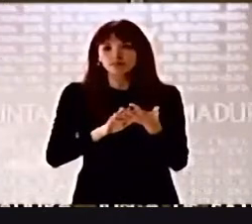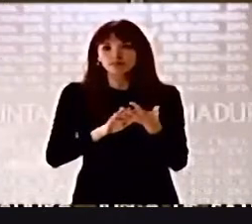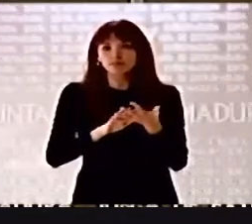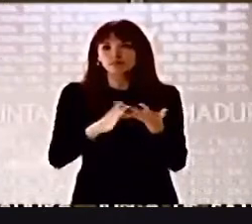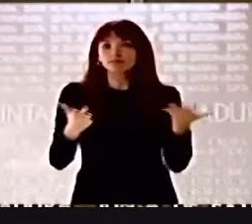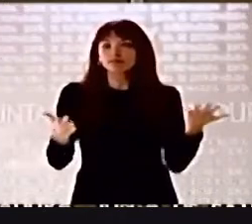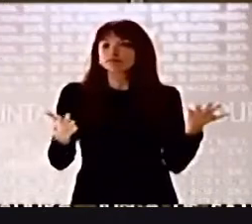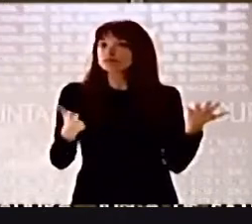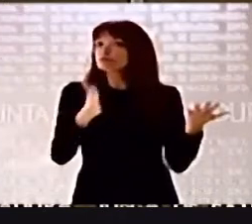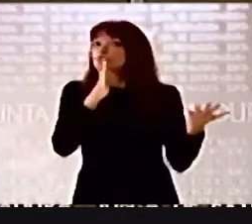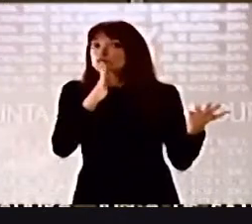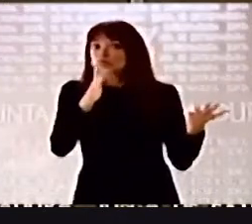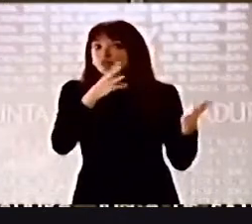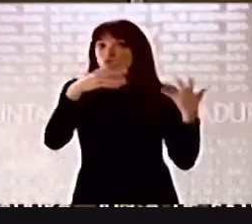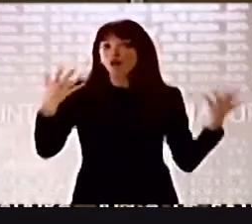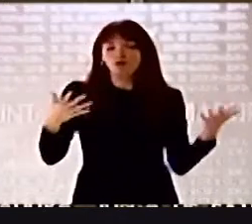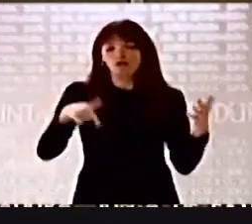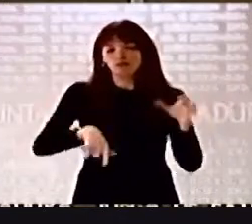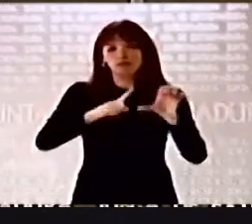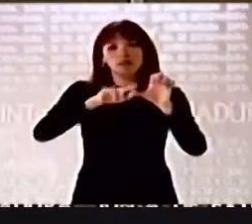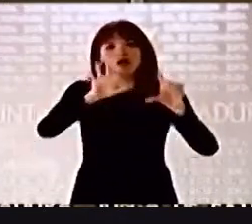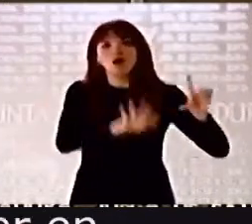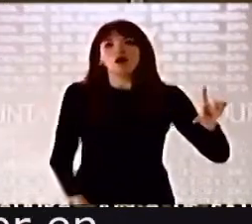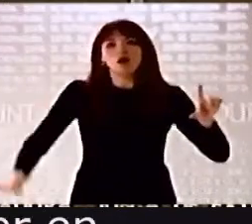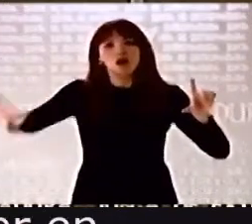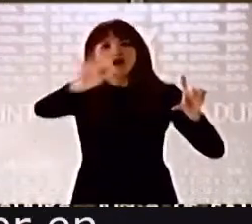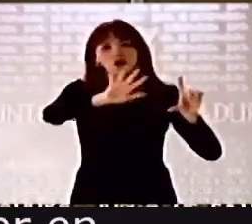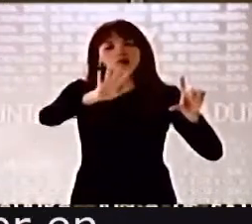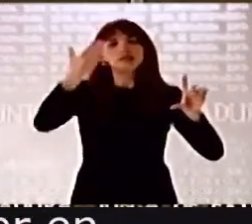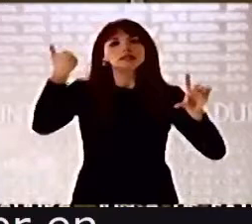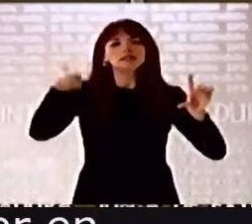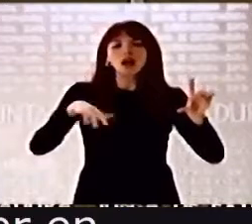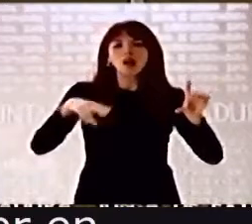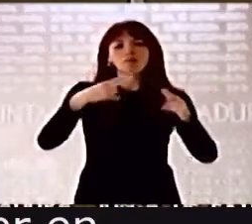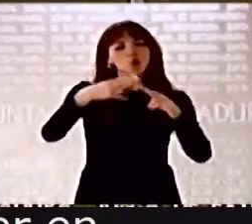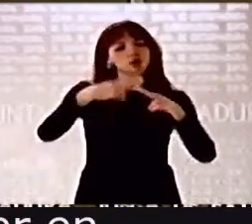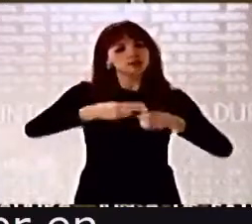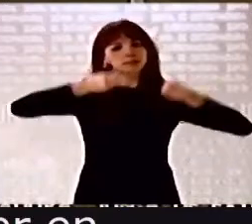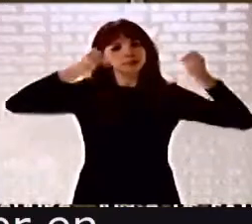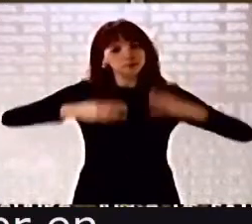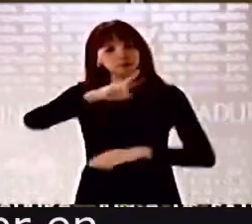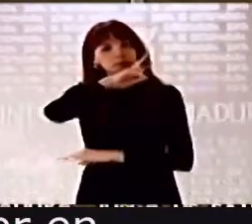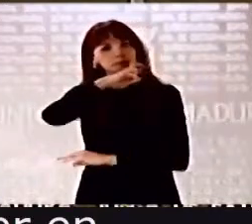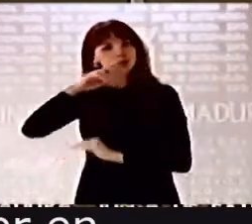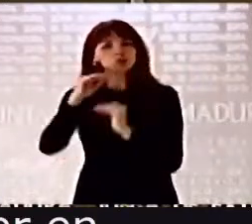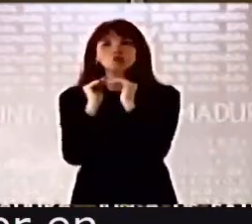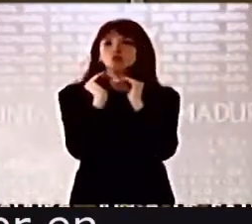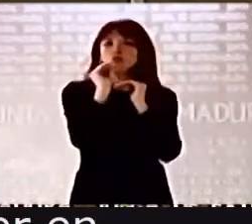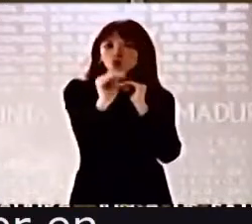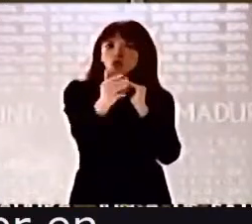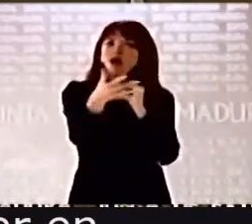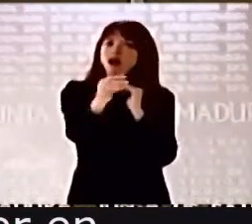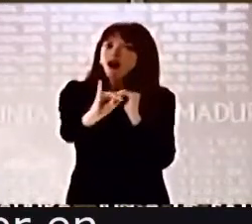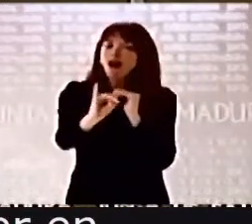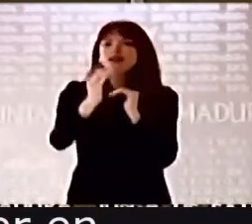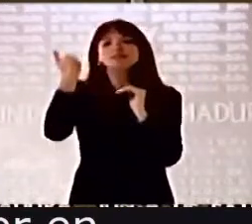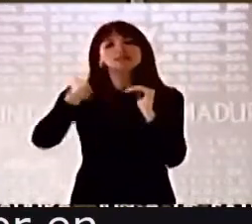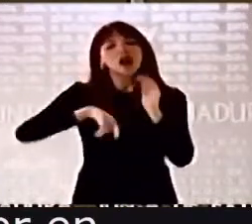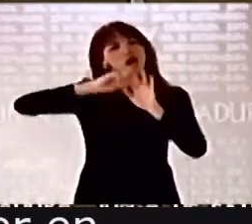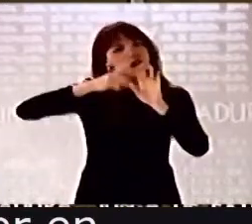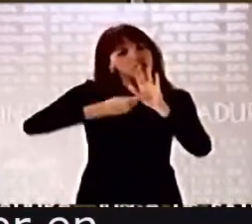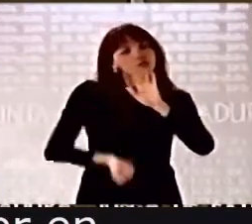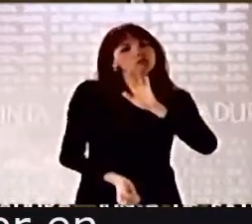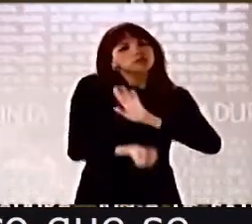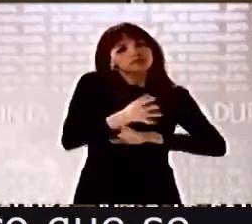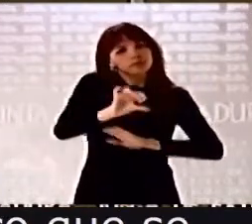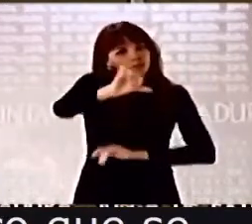el hecho de tener en estos momentos en Extremadura despejado el horizonte político, el hecho de haber estabilidad política, el hecho de que se aprueban las leyes, de que se